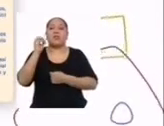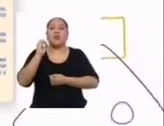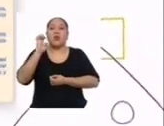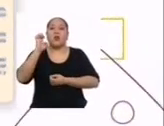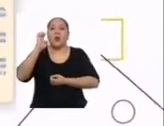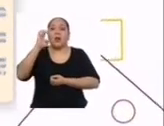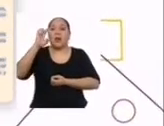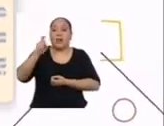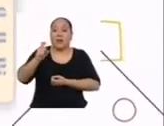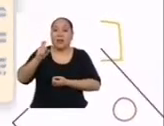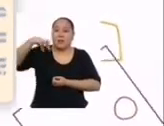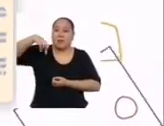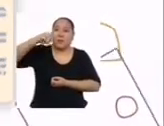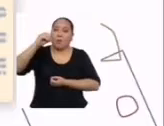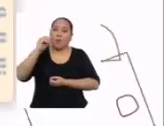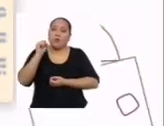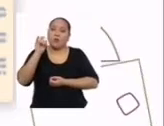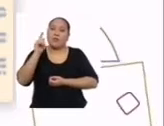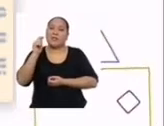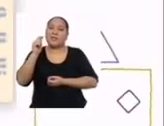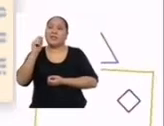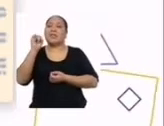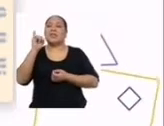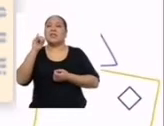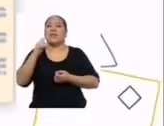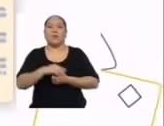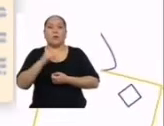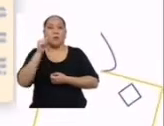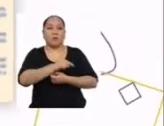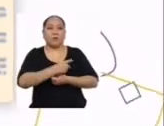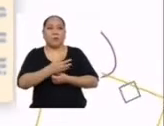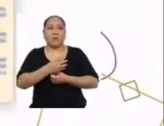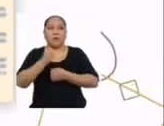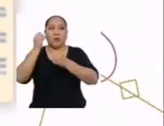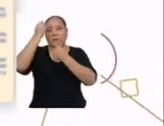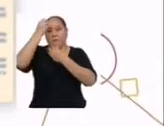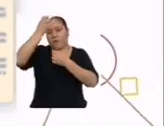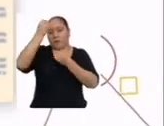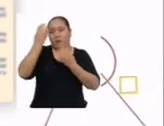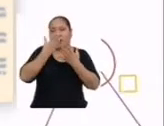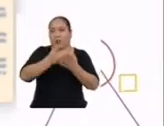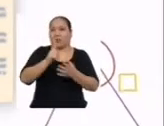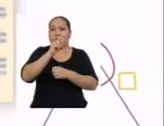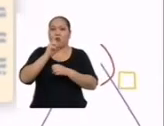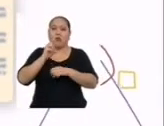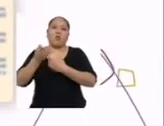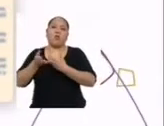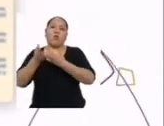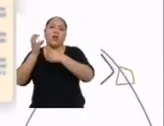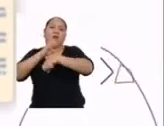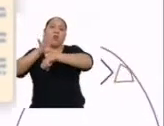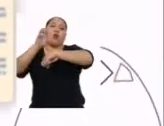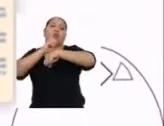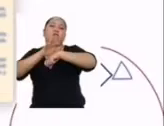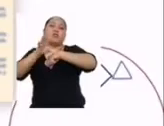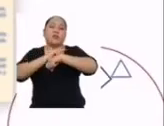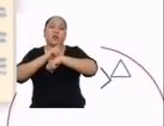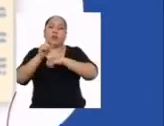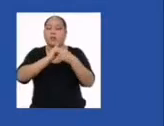habla de consejos. La finalidad de un texto expositivo es informar, no persuadir de cambiar hábitos,